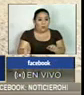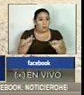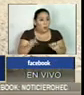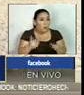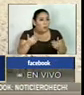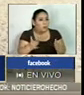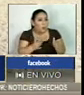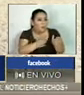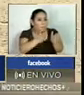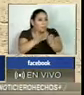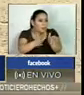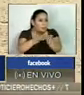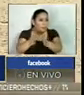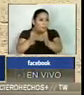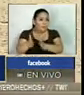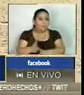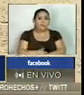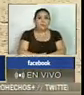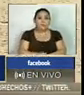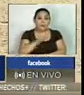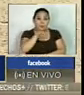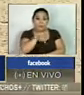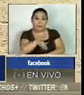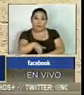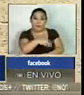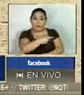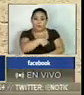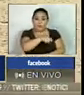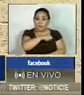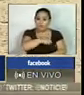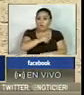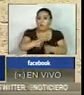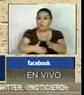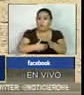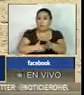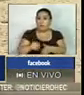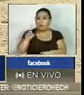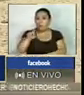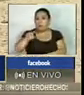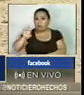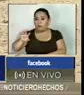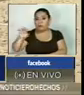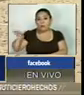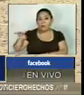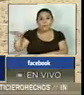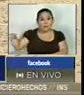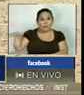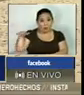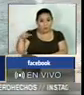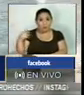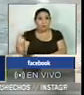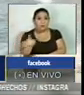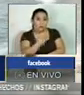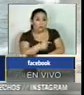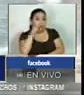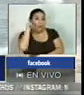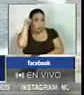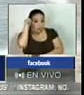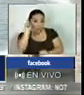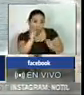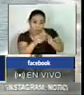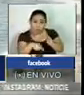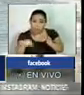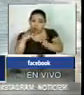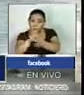desescalando paso a paso. En España el confinamiento entró en vigor el 14 de marzo solo los adultos podían salir solo para